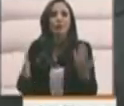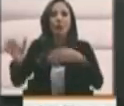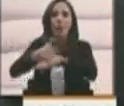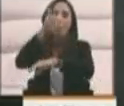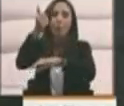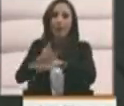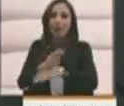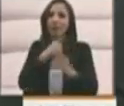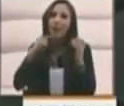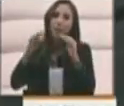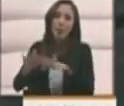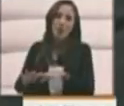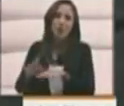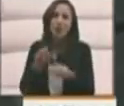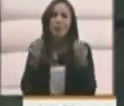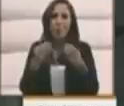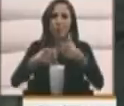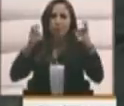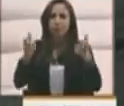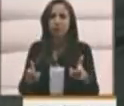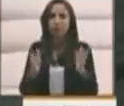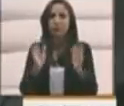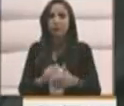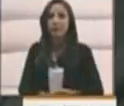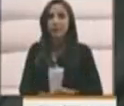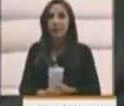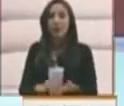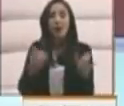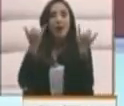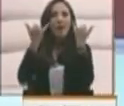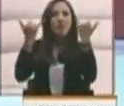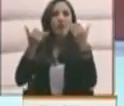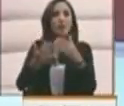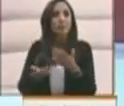asesinos y se convirtieron sin más,